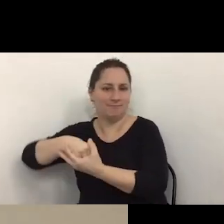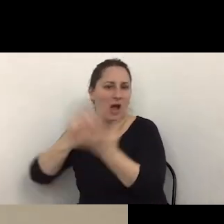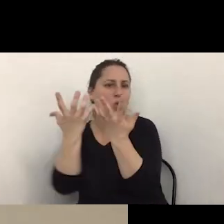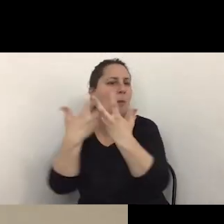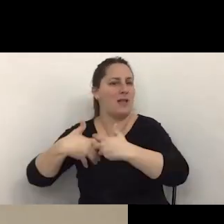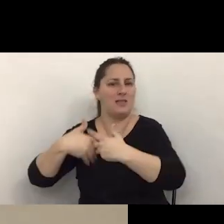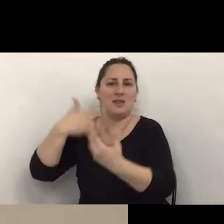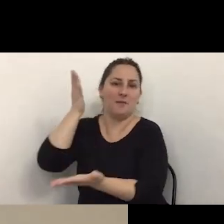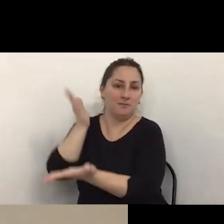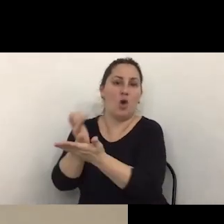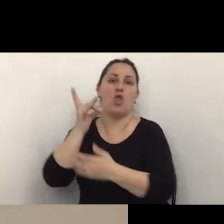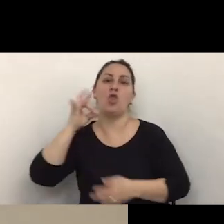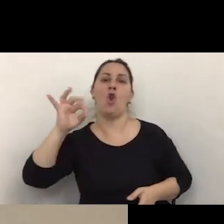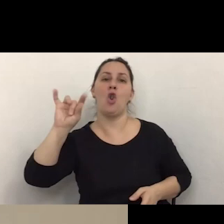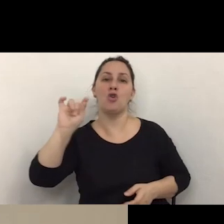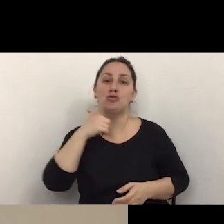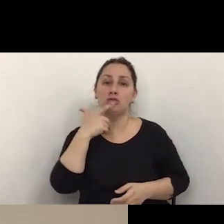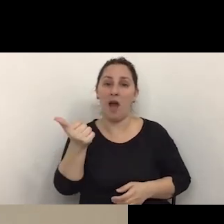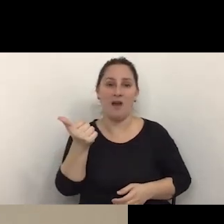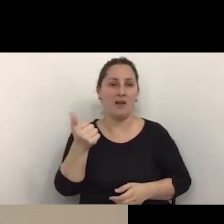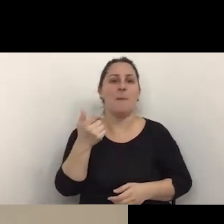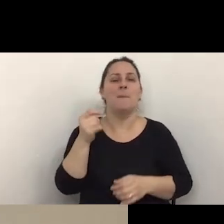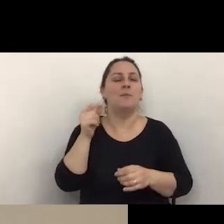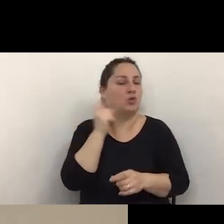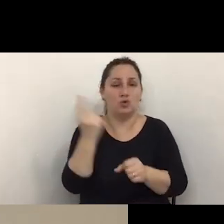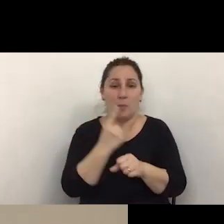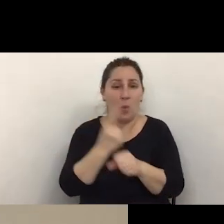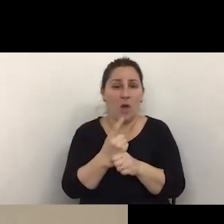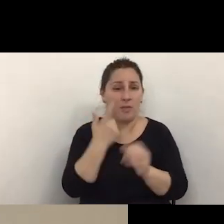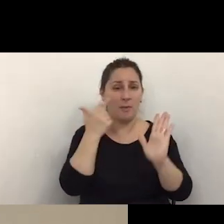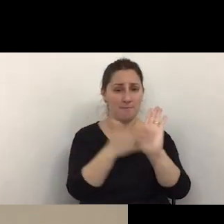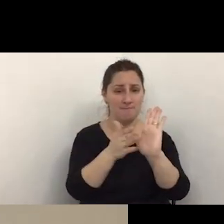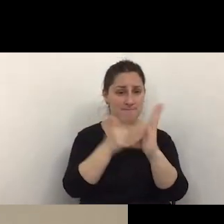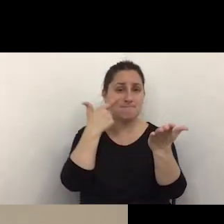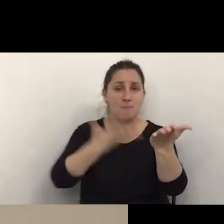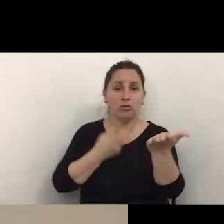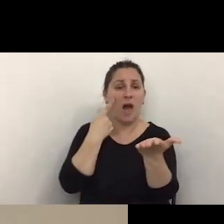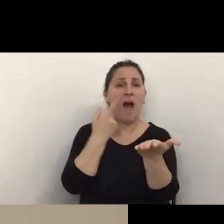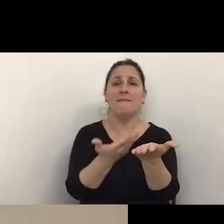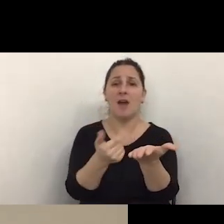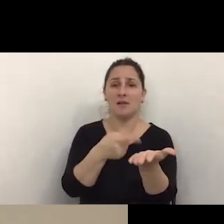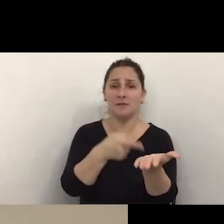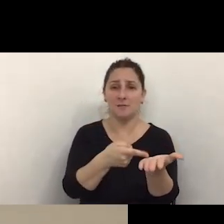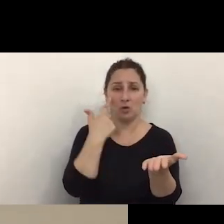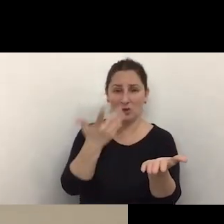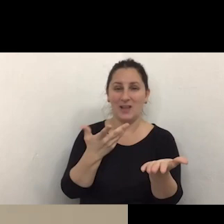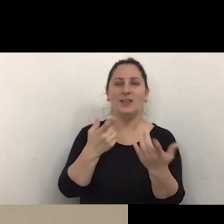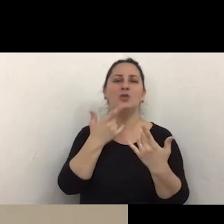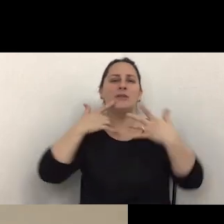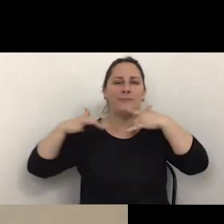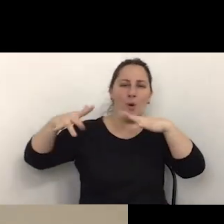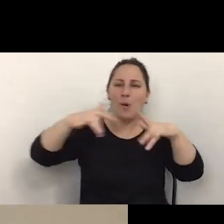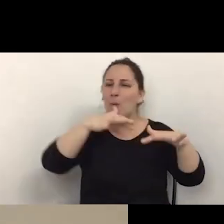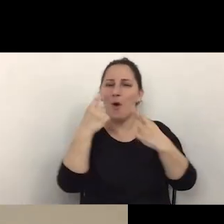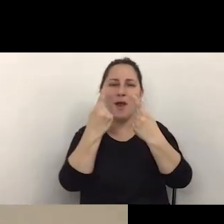automáticamente a la parte dolosa, a la parte subjetiva. La tenés que demostrar. Entonces desmitifiquemos otra vez un